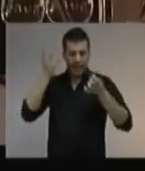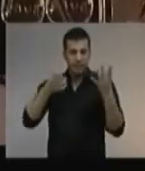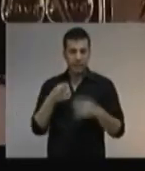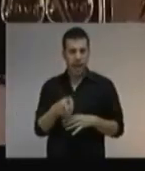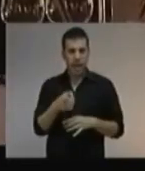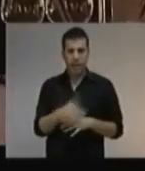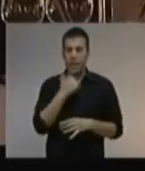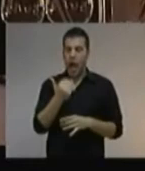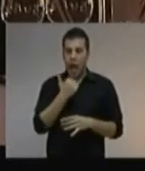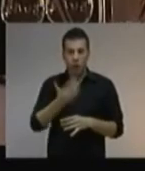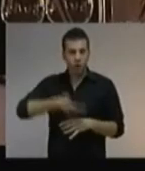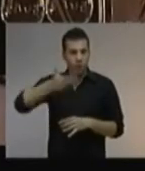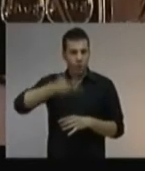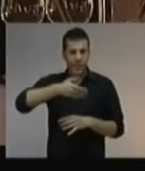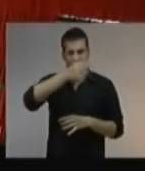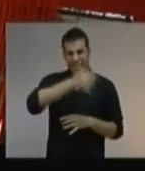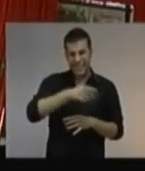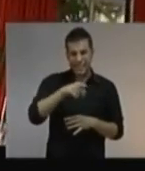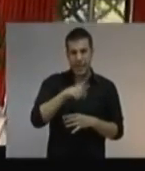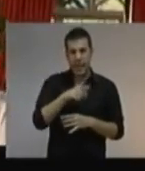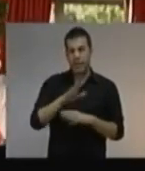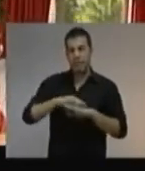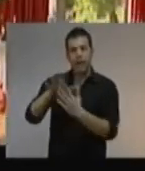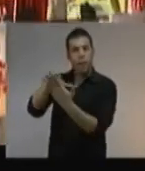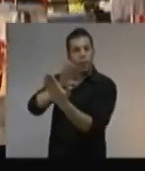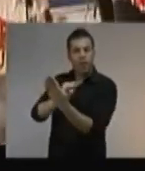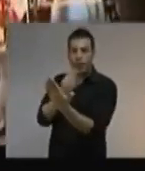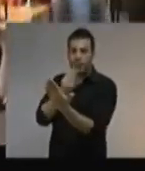convertido en un punto de referencia gastronómica en la isla.